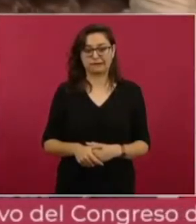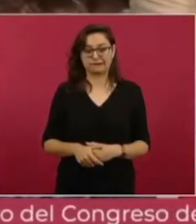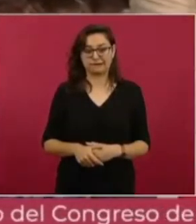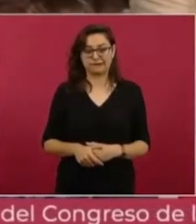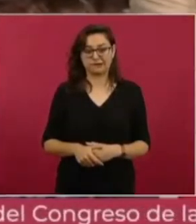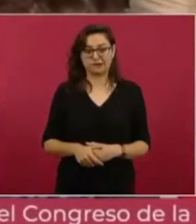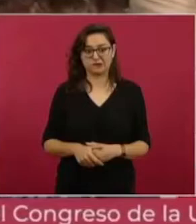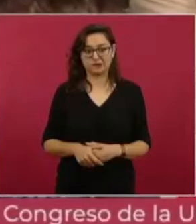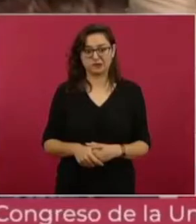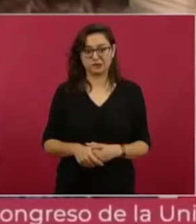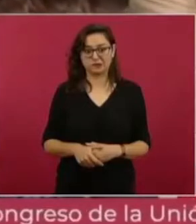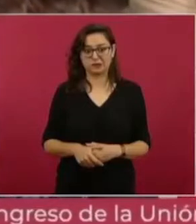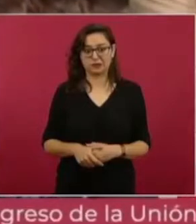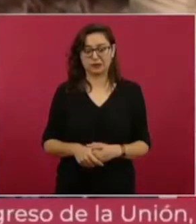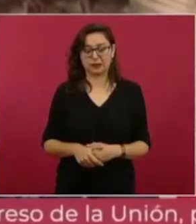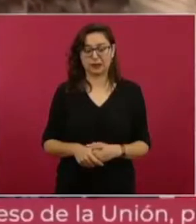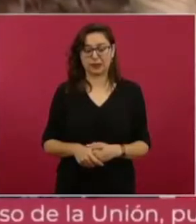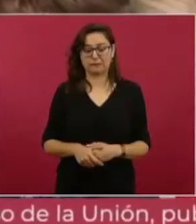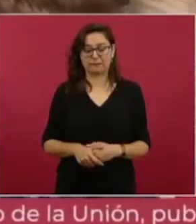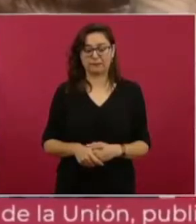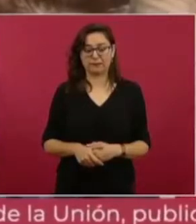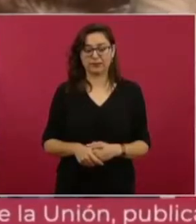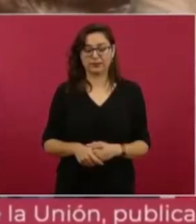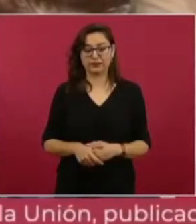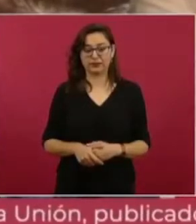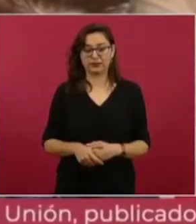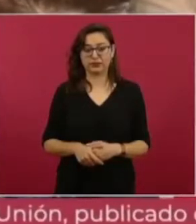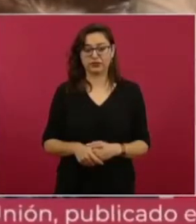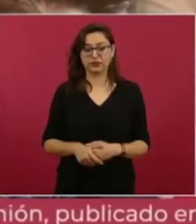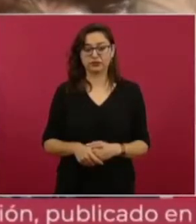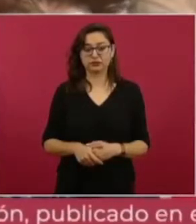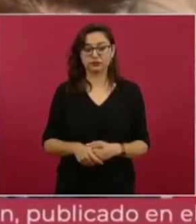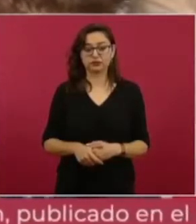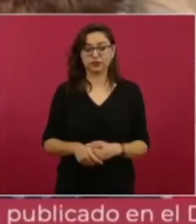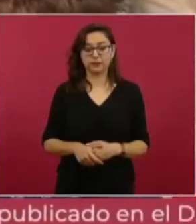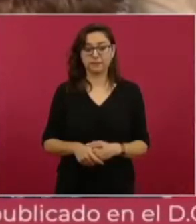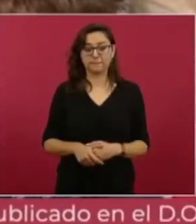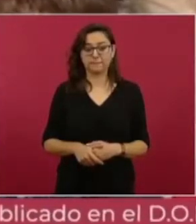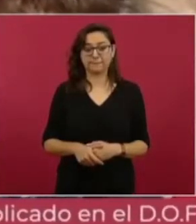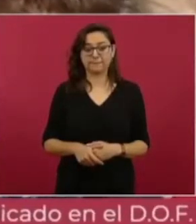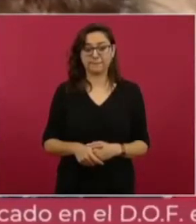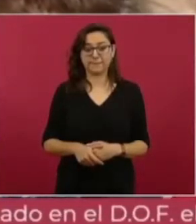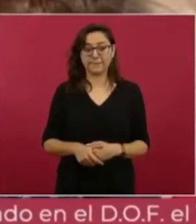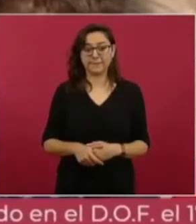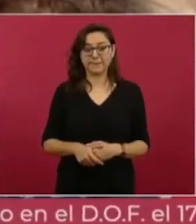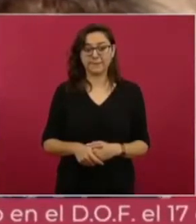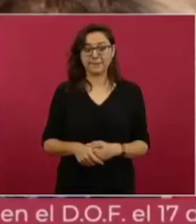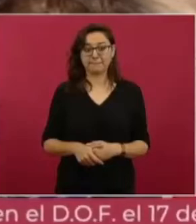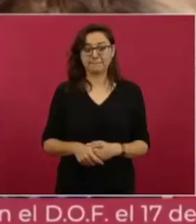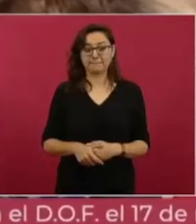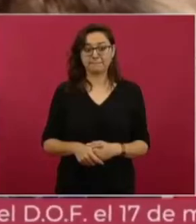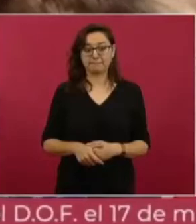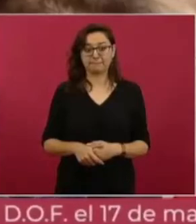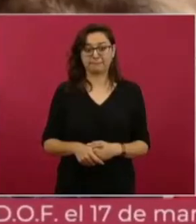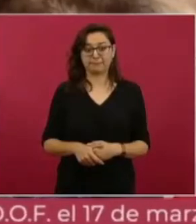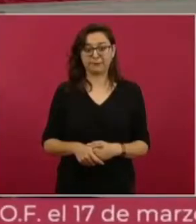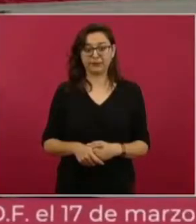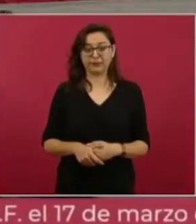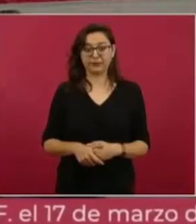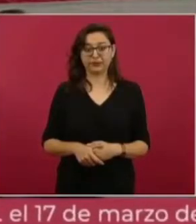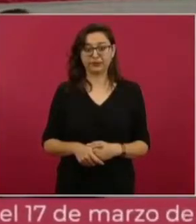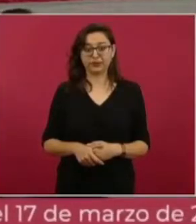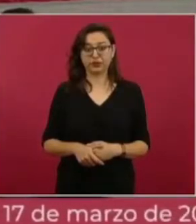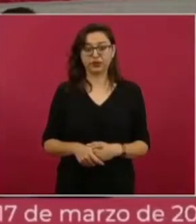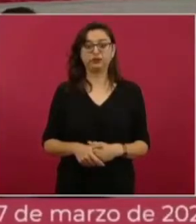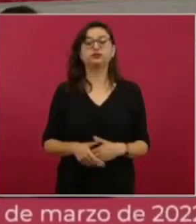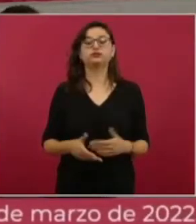Anastasio Vázquez Lucas, de 84 años de edad, que trabaja en los servicios ampliados de Amealco, en Querétaro. Sí, eso